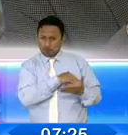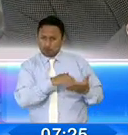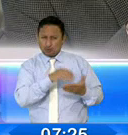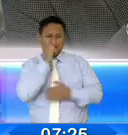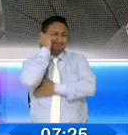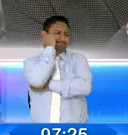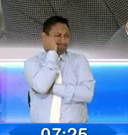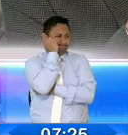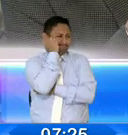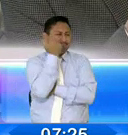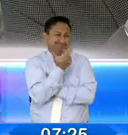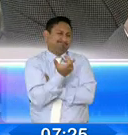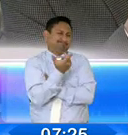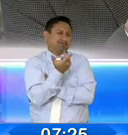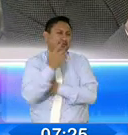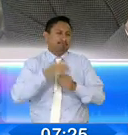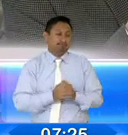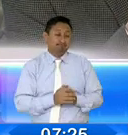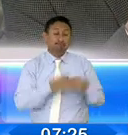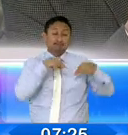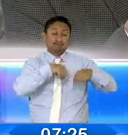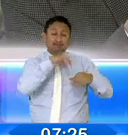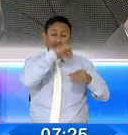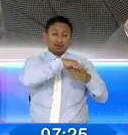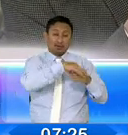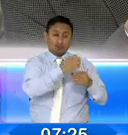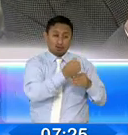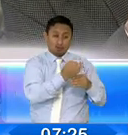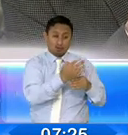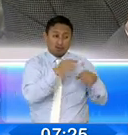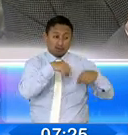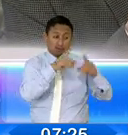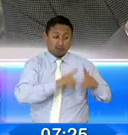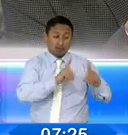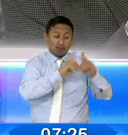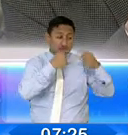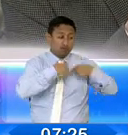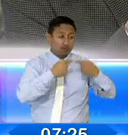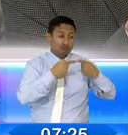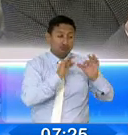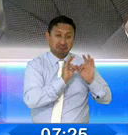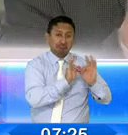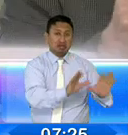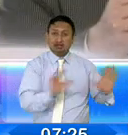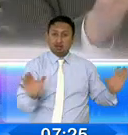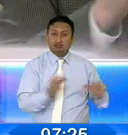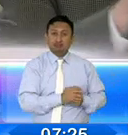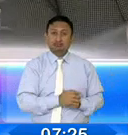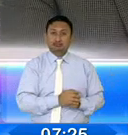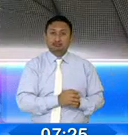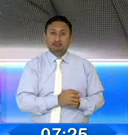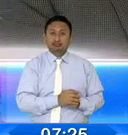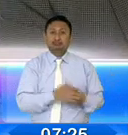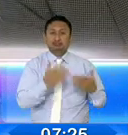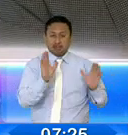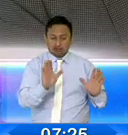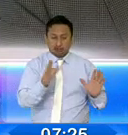nosotros? Es que acabando de contear se proclaman resultados y queda ahí esto. Nosotros conocemos lo que ha